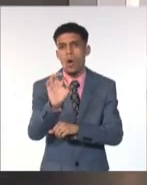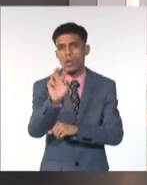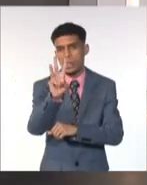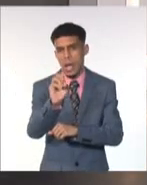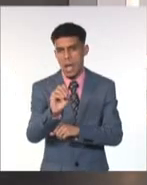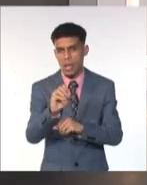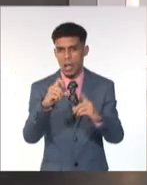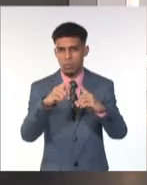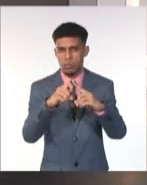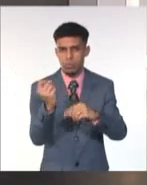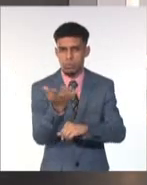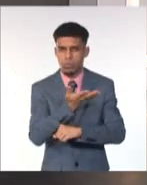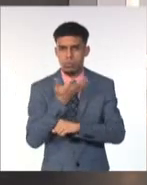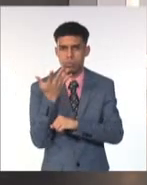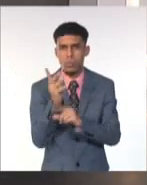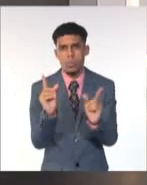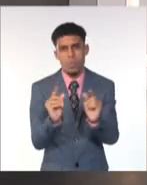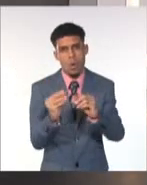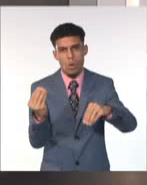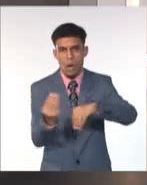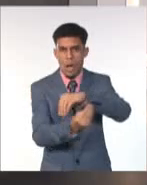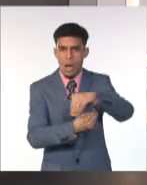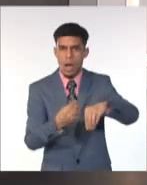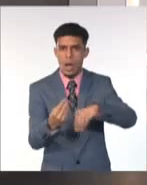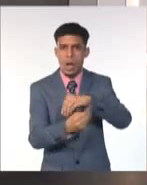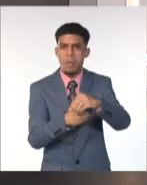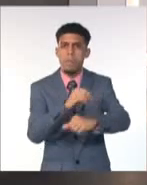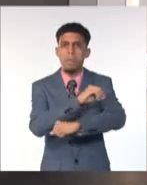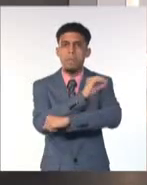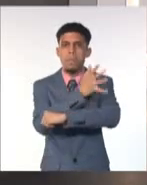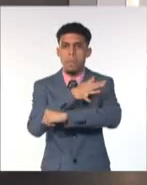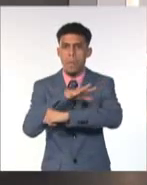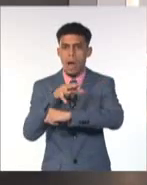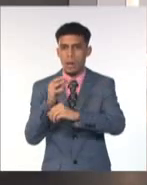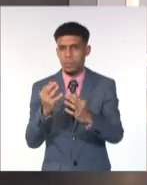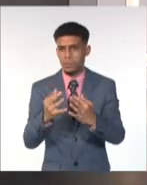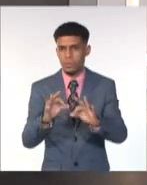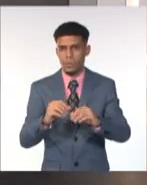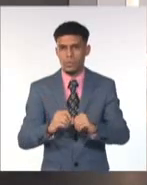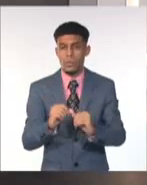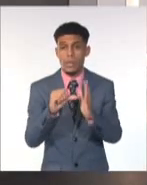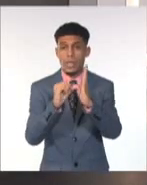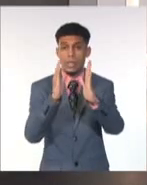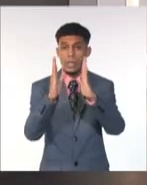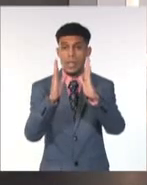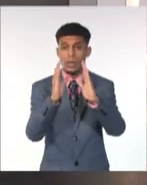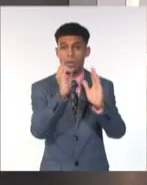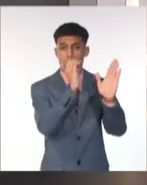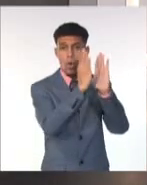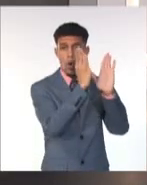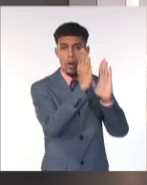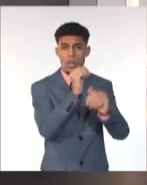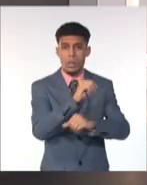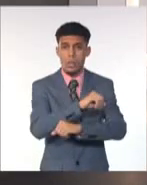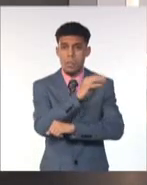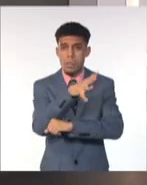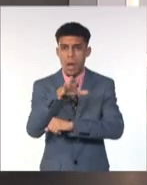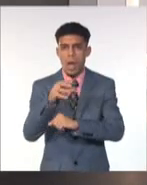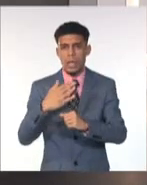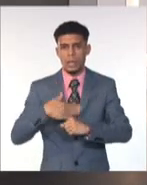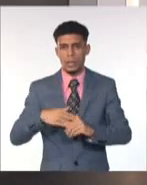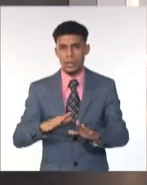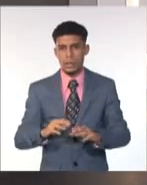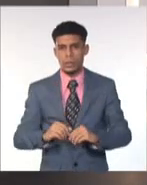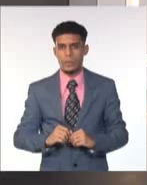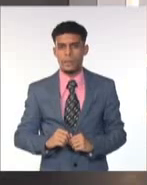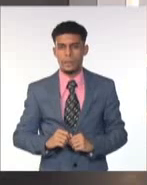algunas rachas superiores. Poco cambio en cuanto a las condiciones del mar, tendremos en el caso del centro oriente del país mar tranquila, poco oleaje para la costa norte